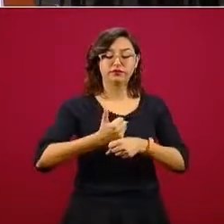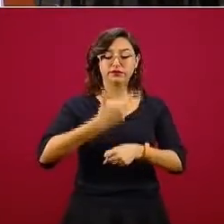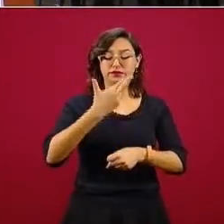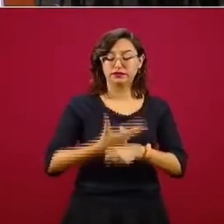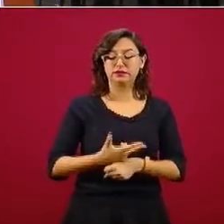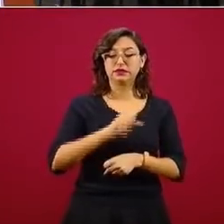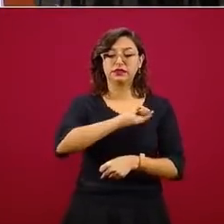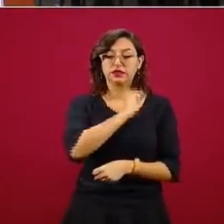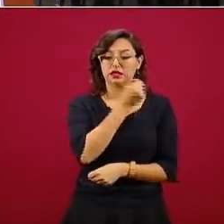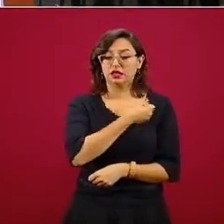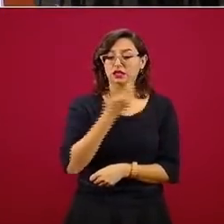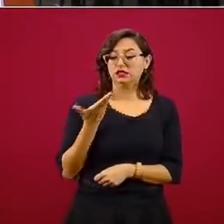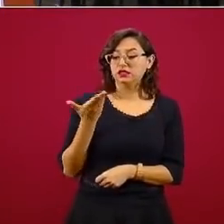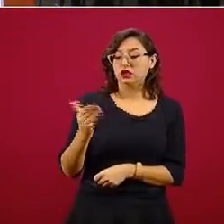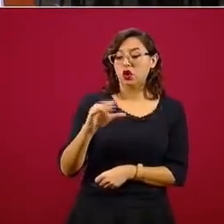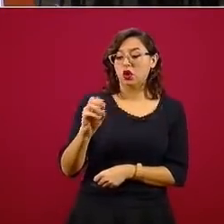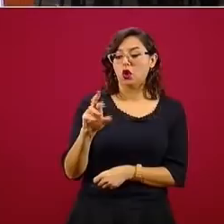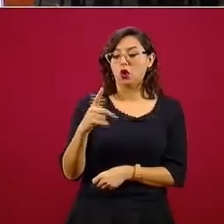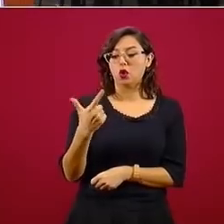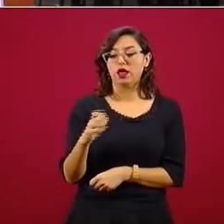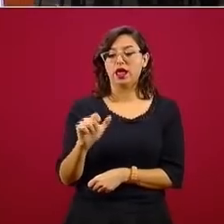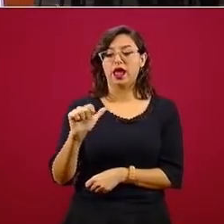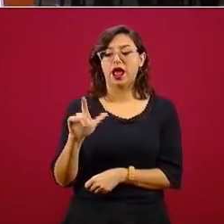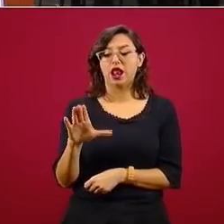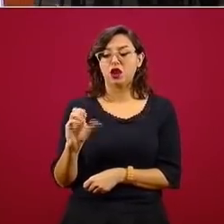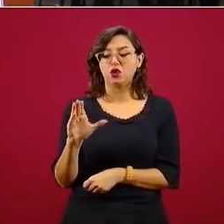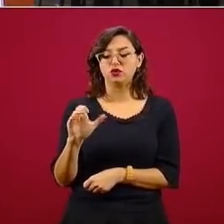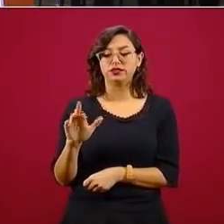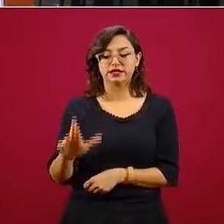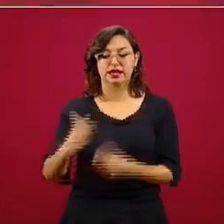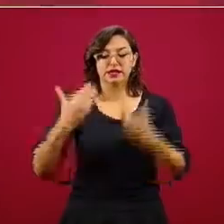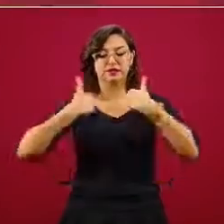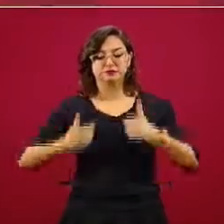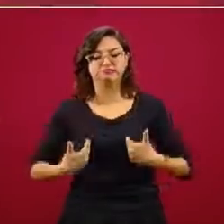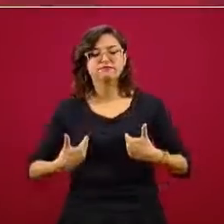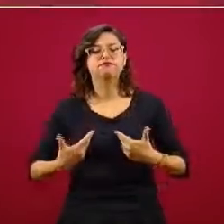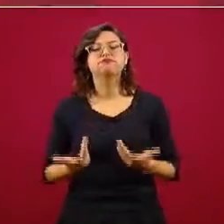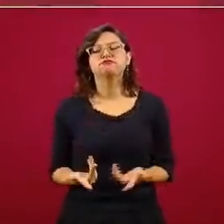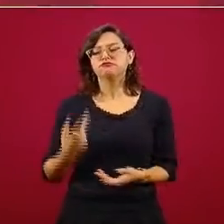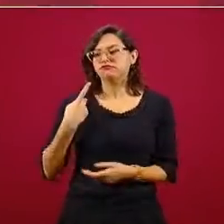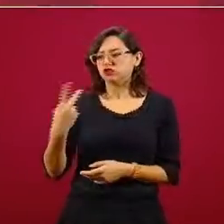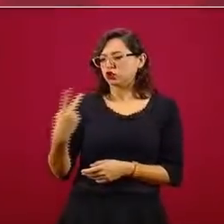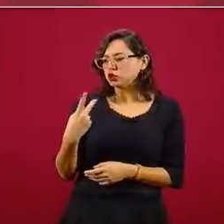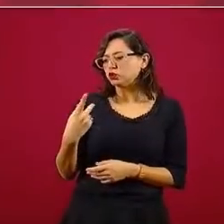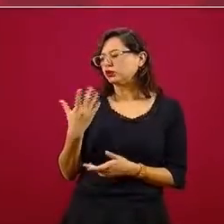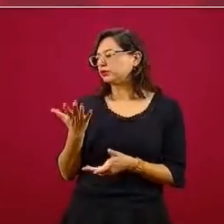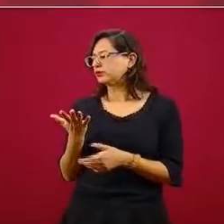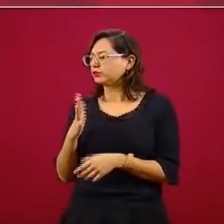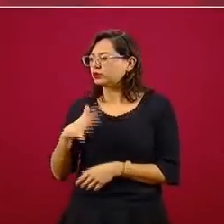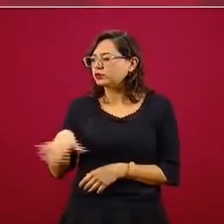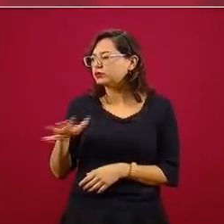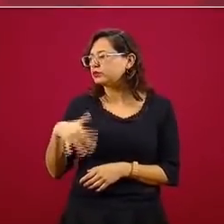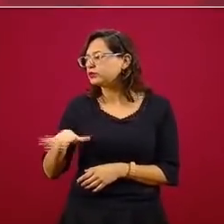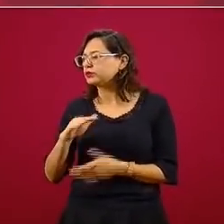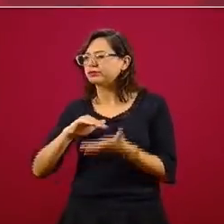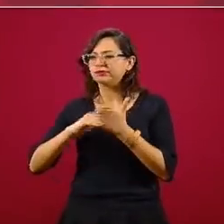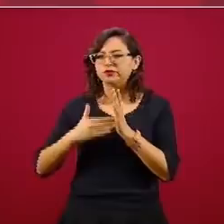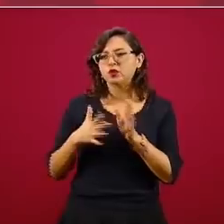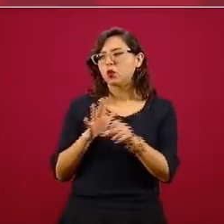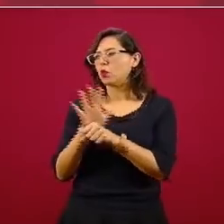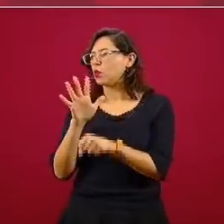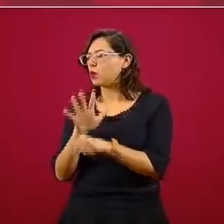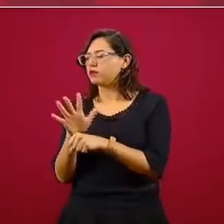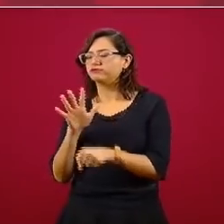Varela, y su servidor, hicimos una exploración para ver cuál era la mejor forma, y fue